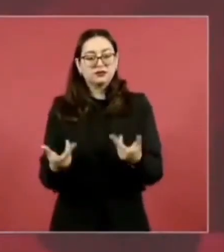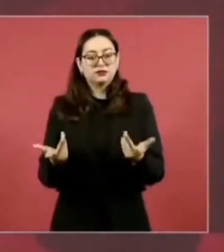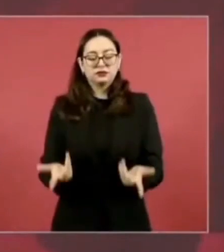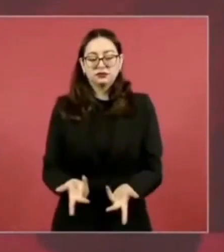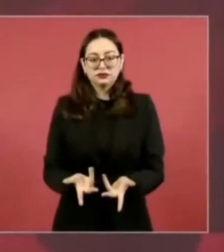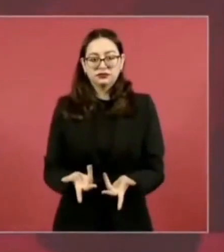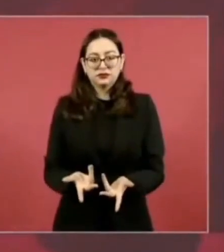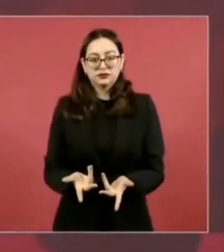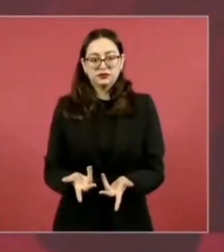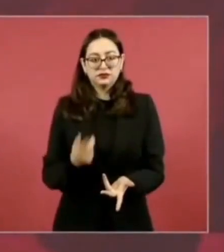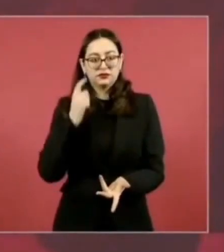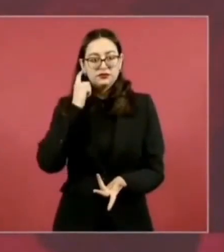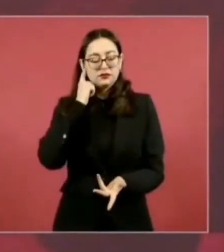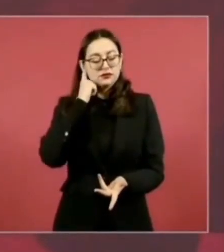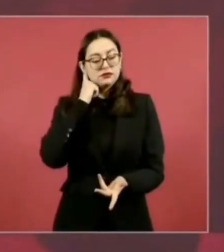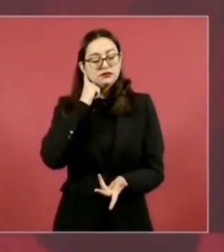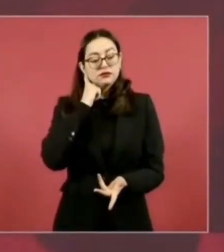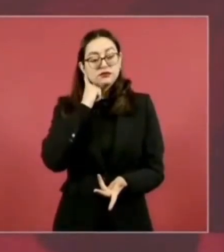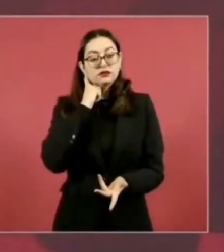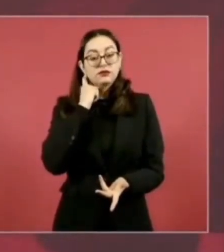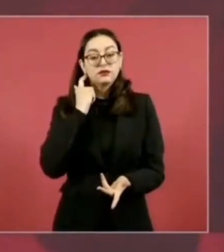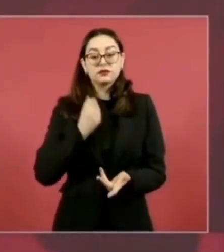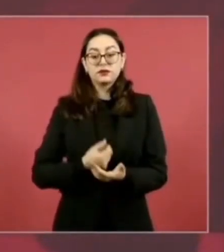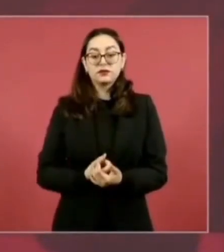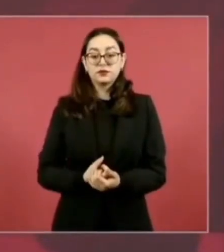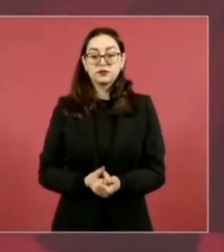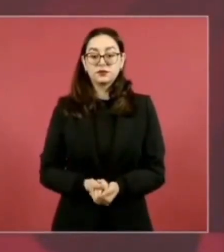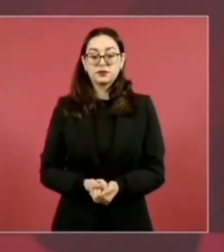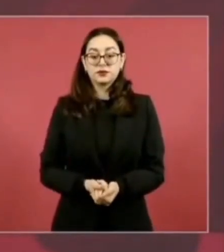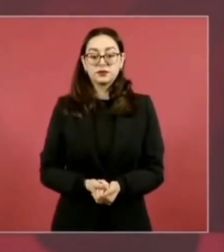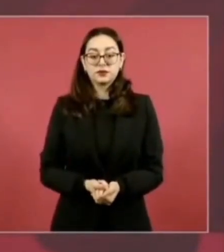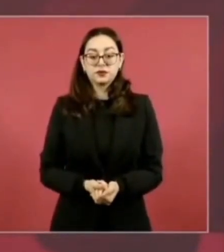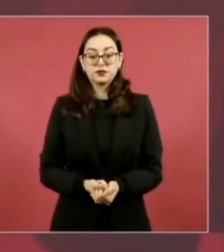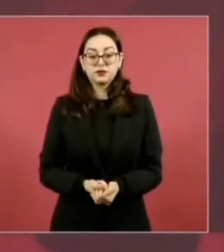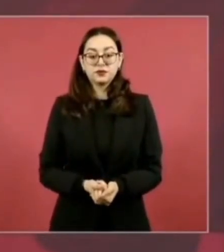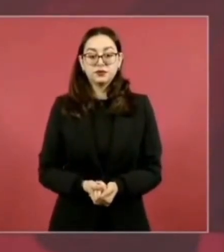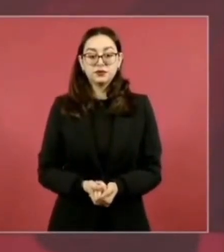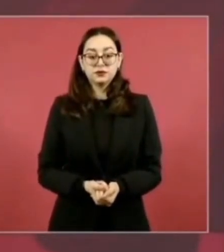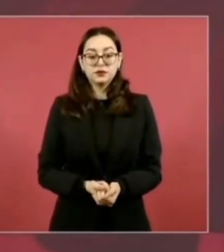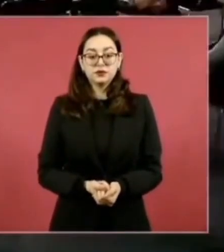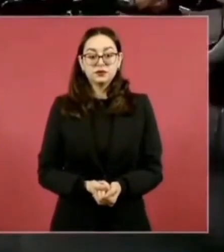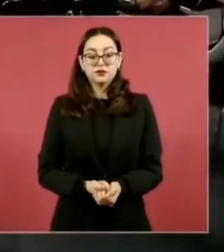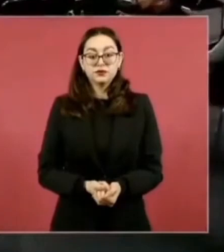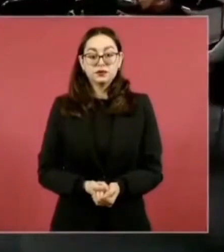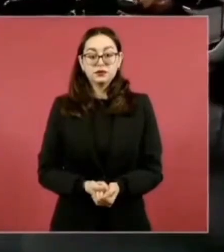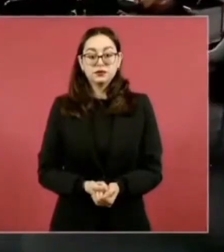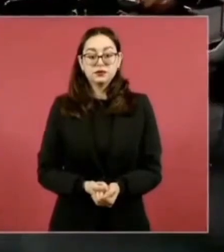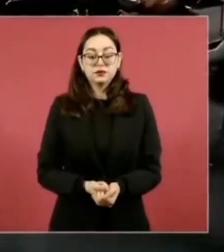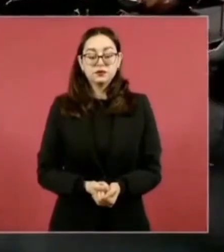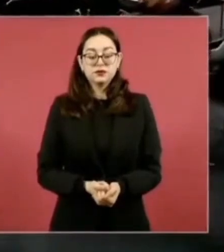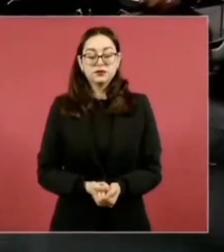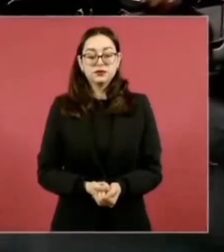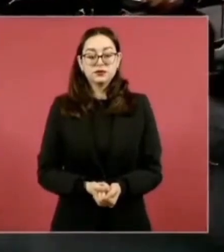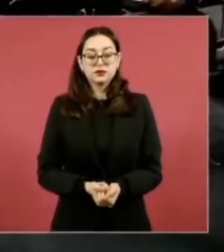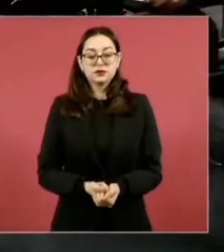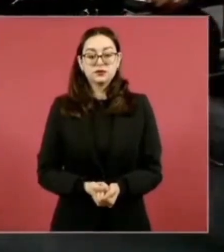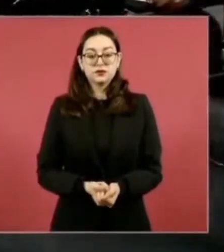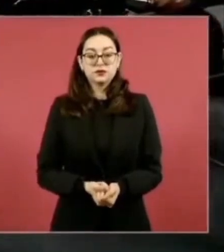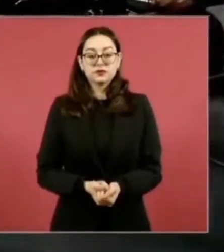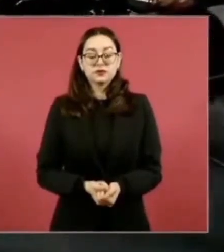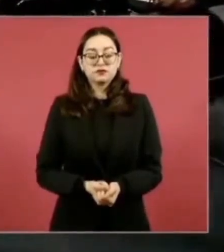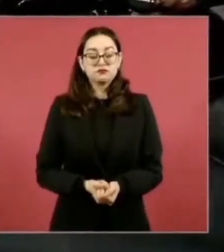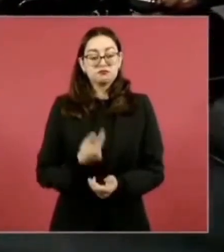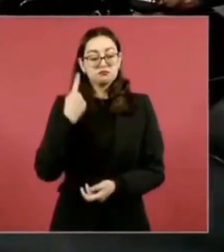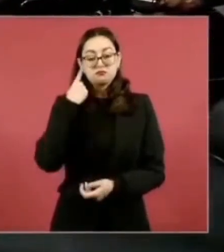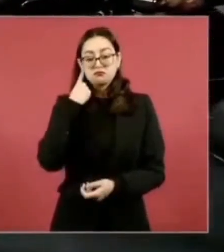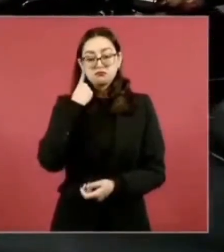droga. Hace meses comentó que incluso se estaba haciendo un estudio, que las autoridades de la Secretaría de